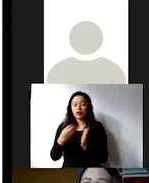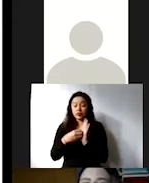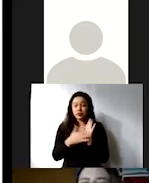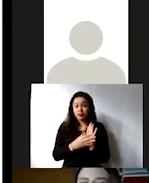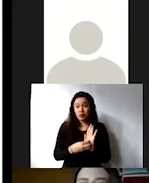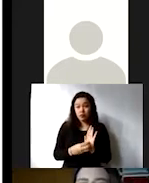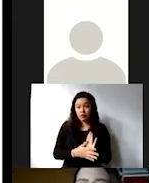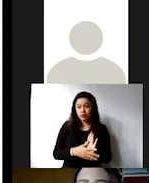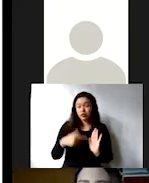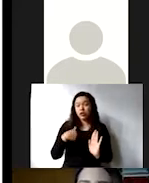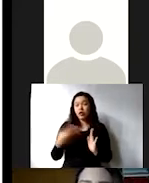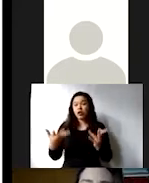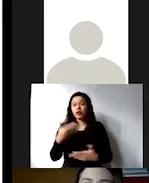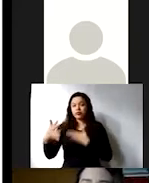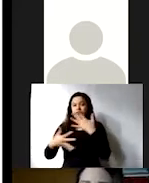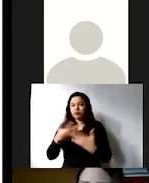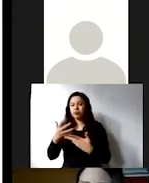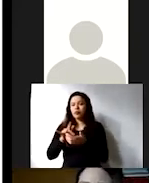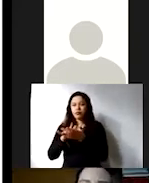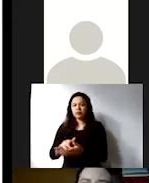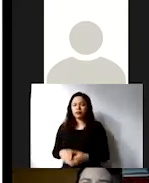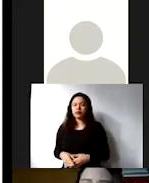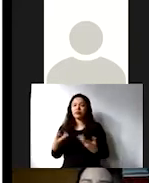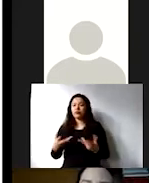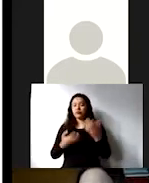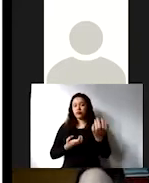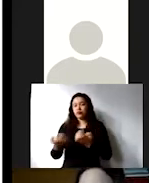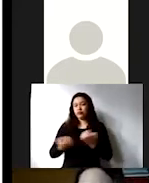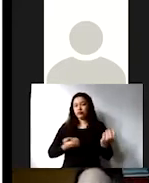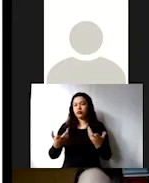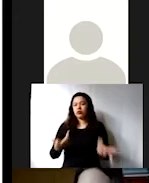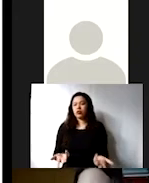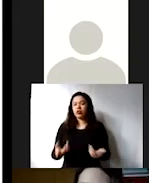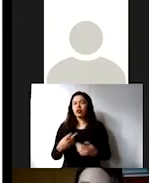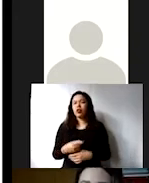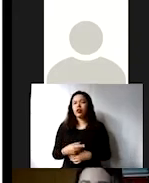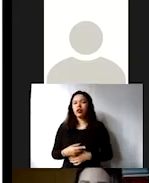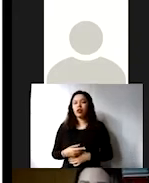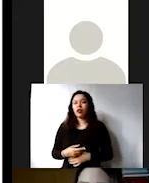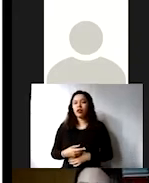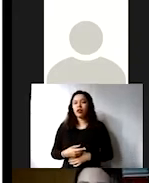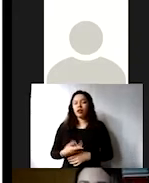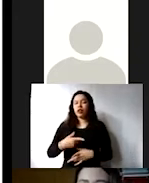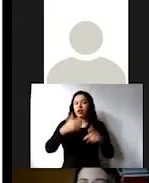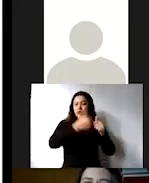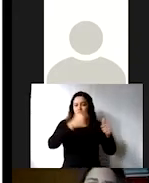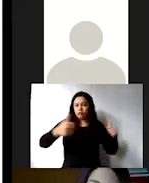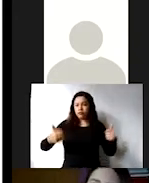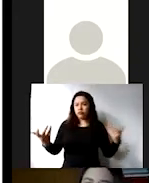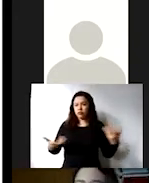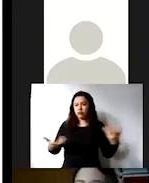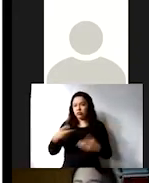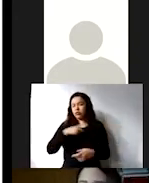adicionalmente contribuyo a cuestiones ambientales. Ese es un ejercicio que habría que hacer con cada organización, pero